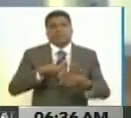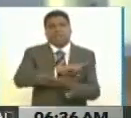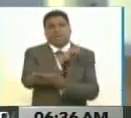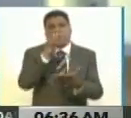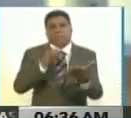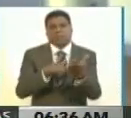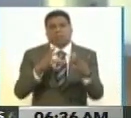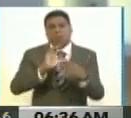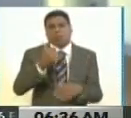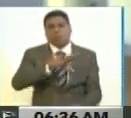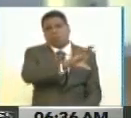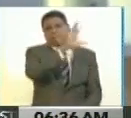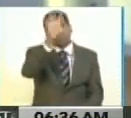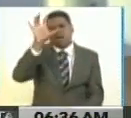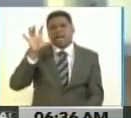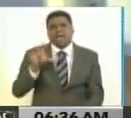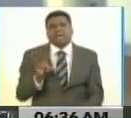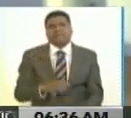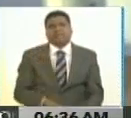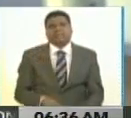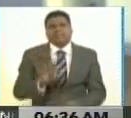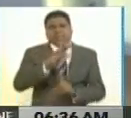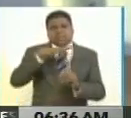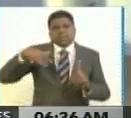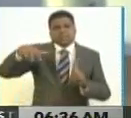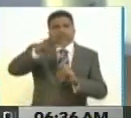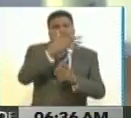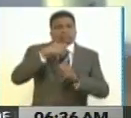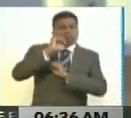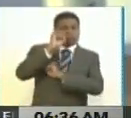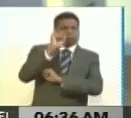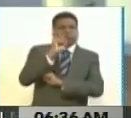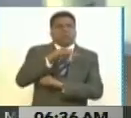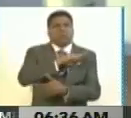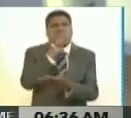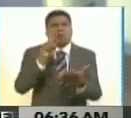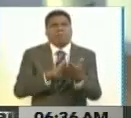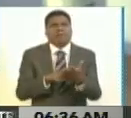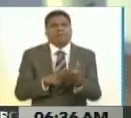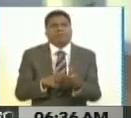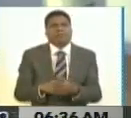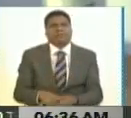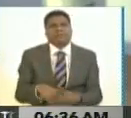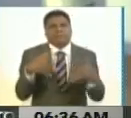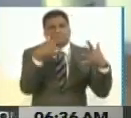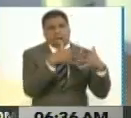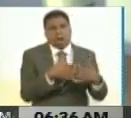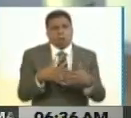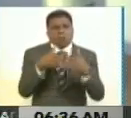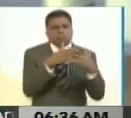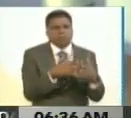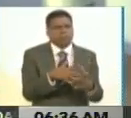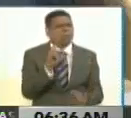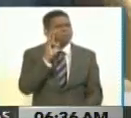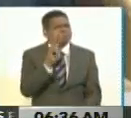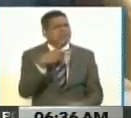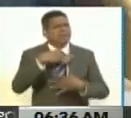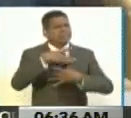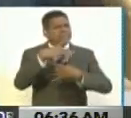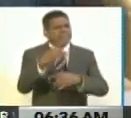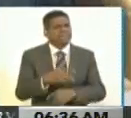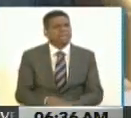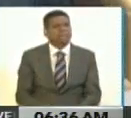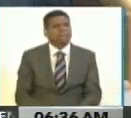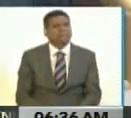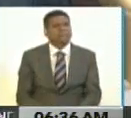países de la región en torno a la resistencia al capitalismo. Fíjate qué interesante, Fernando, porque